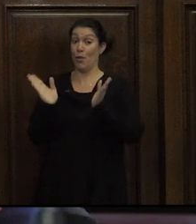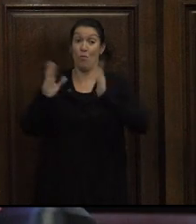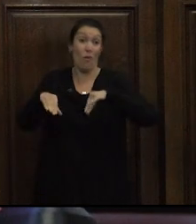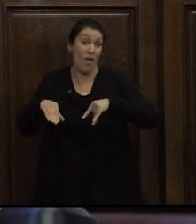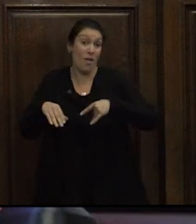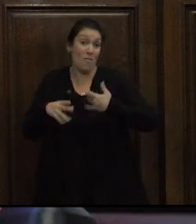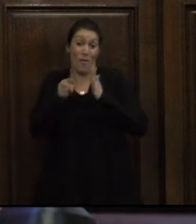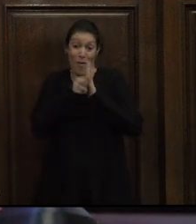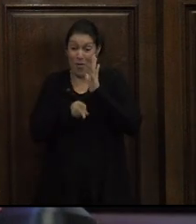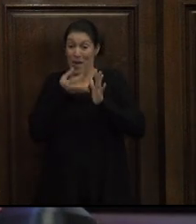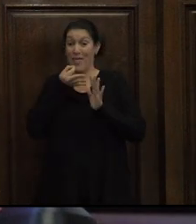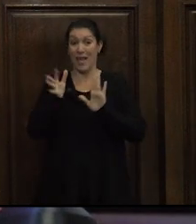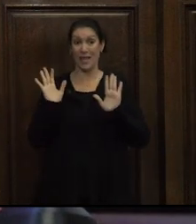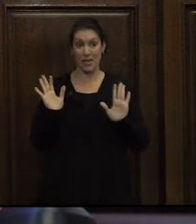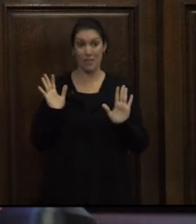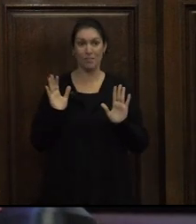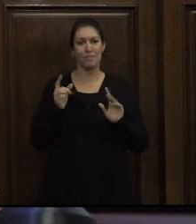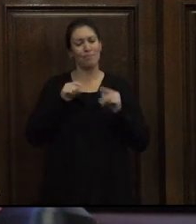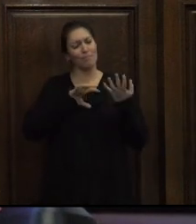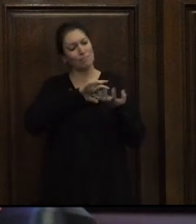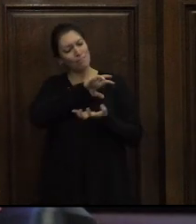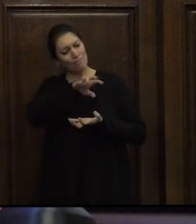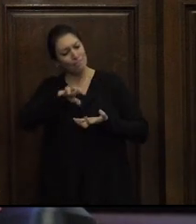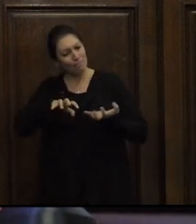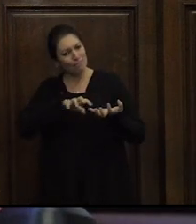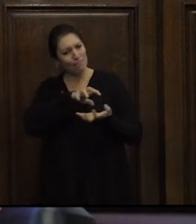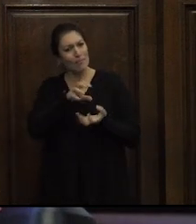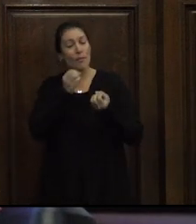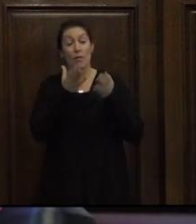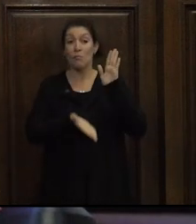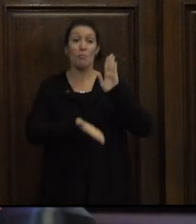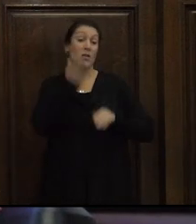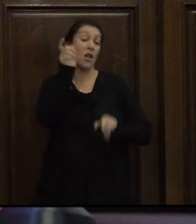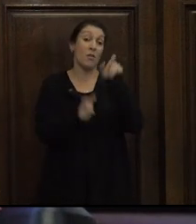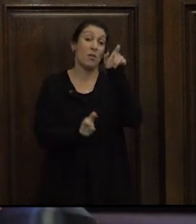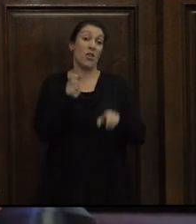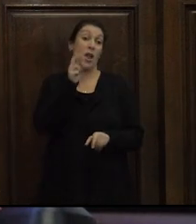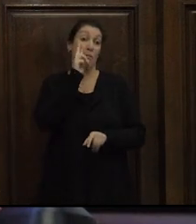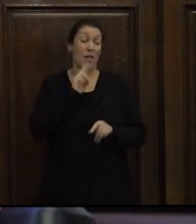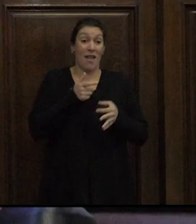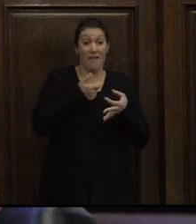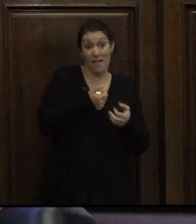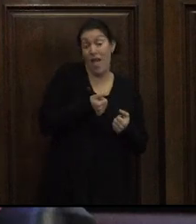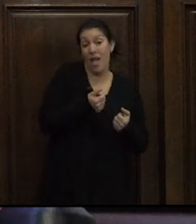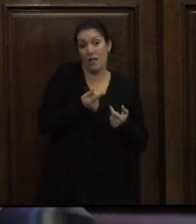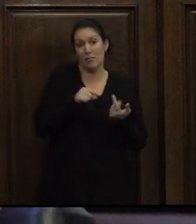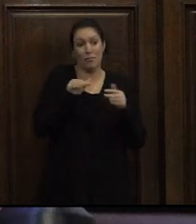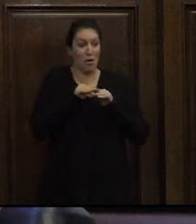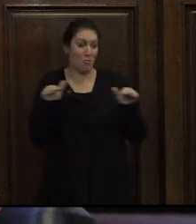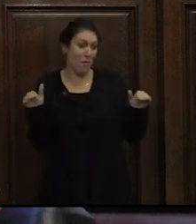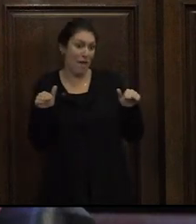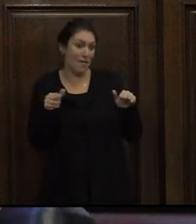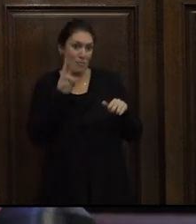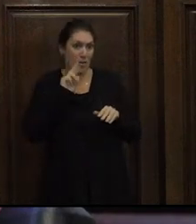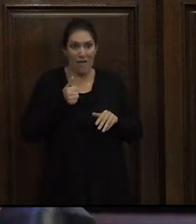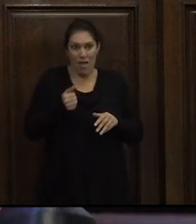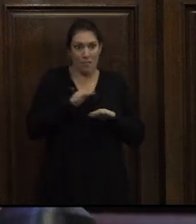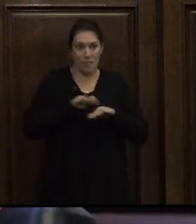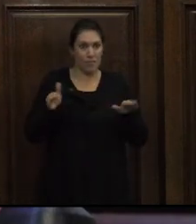montón de conflictos, ¿no? Porque la mayoría se portaba bien, digamos así, ¿no? Lo normal, ¿no? La mayoría era